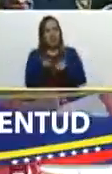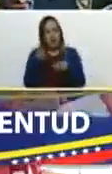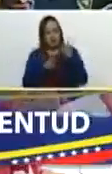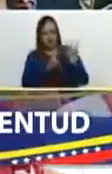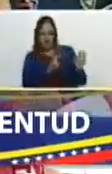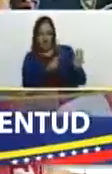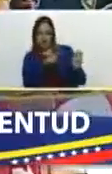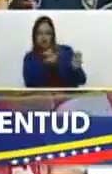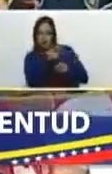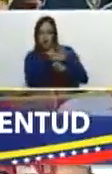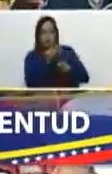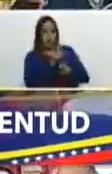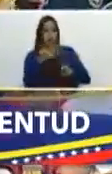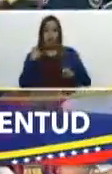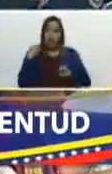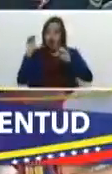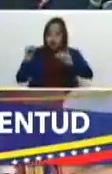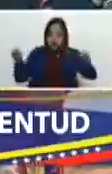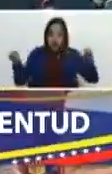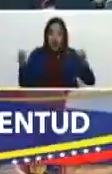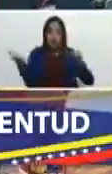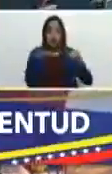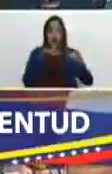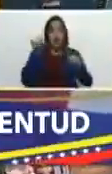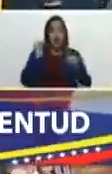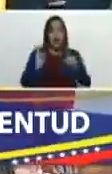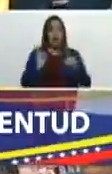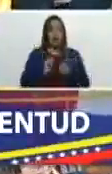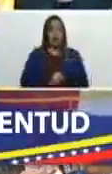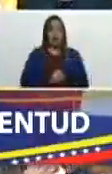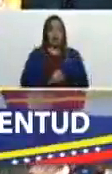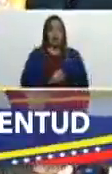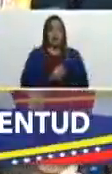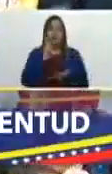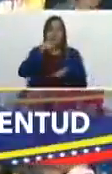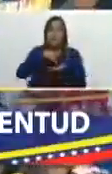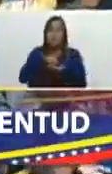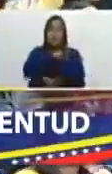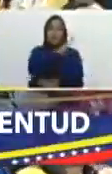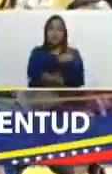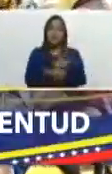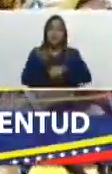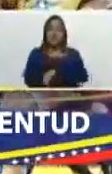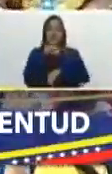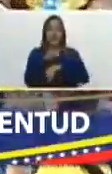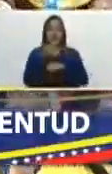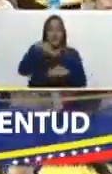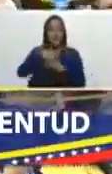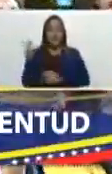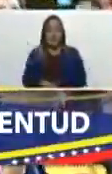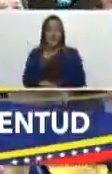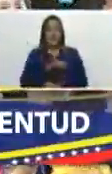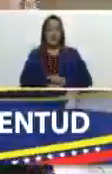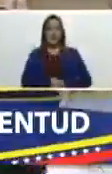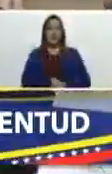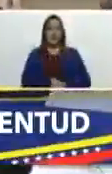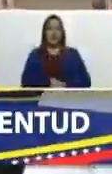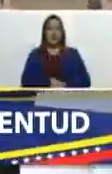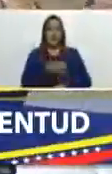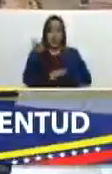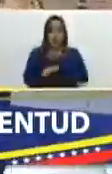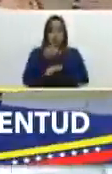no, yo los estoy llamando para que ustedes se conviertan en fuerza de gobierno en Venezuela, para que